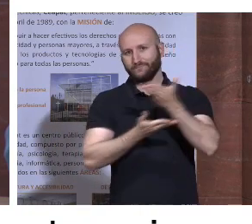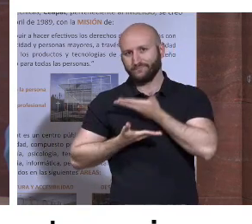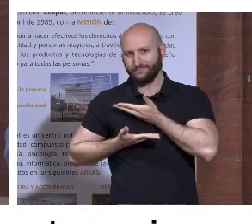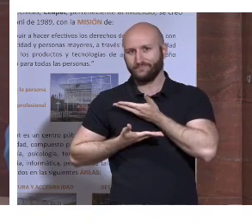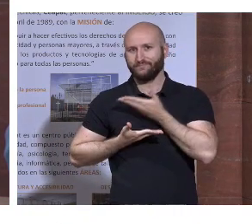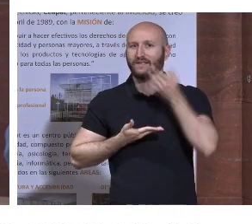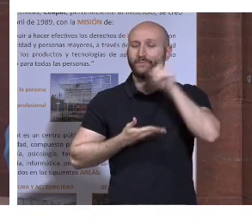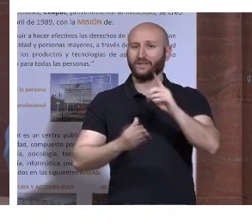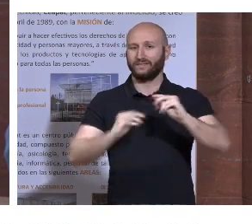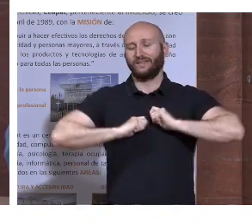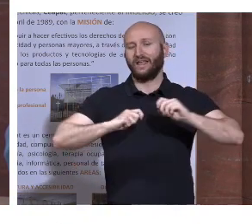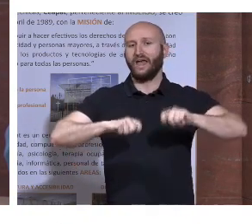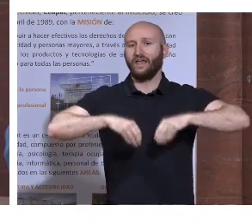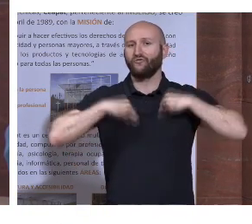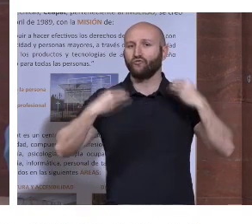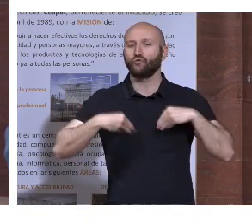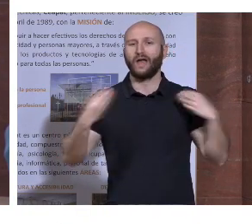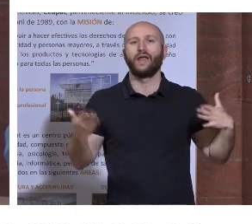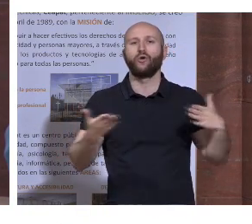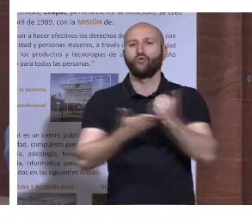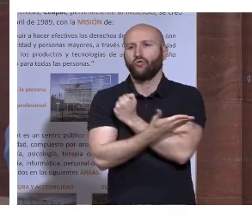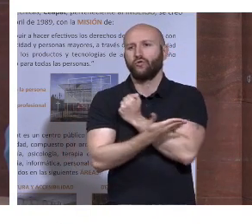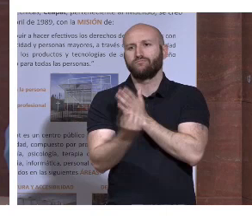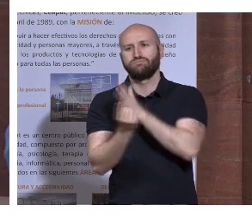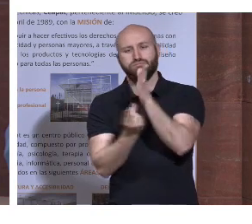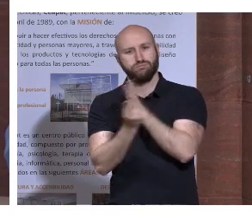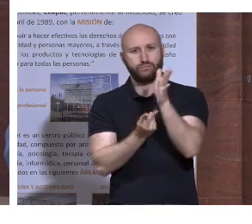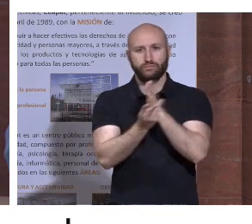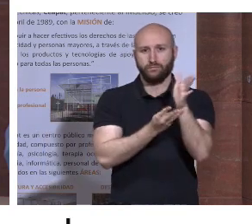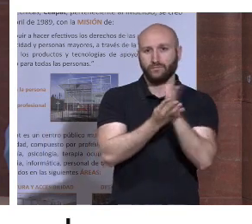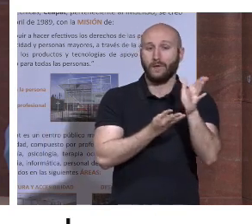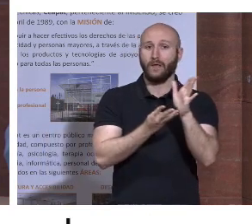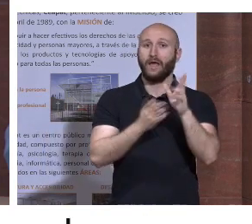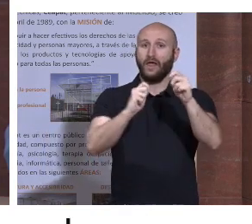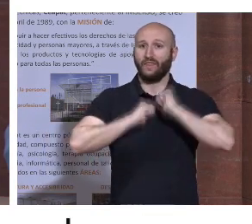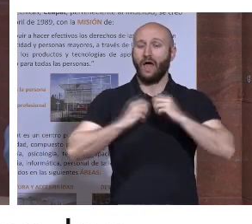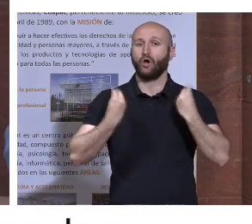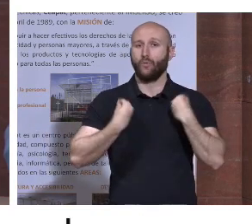hacer disfrutar de todas las posibilidades que la convivencia ofrece.